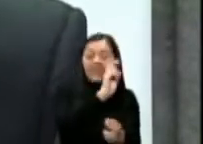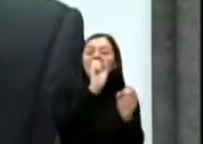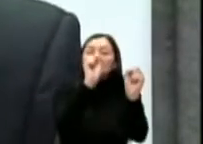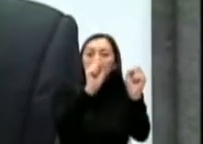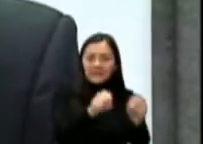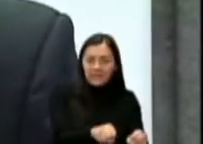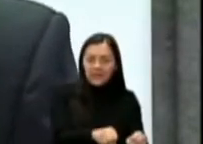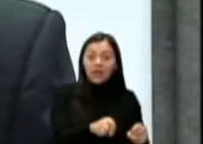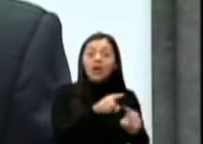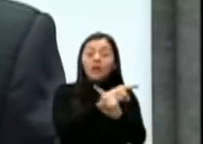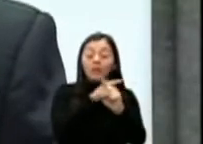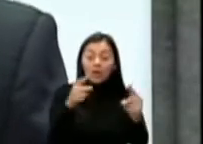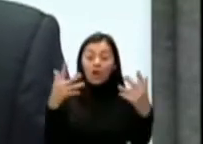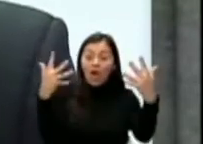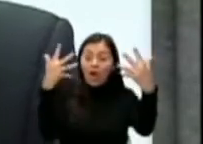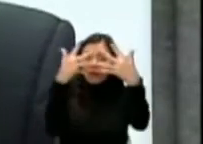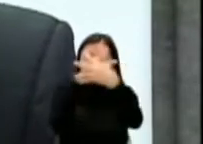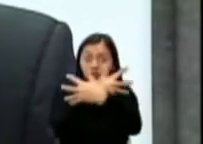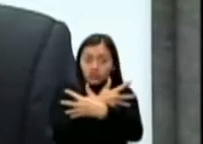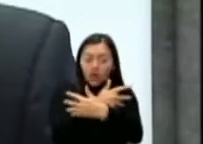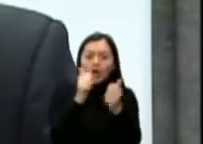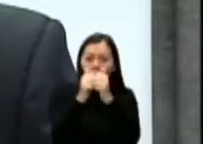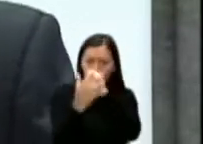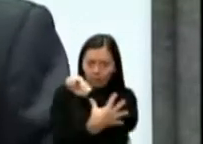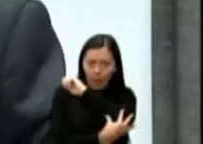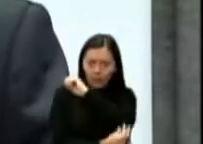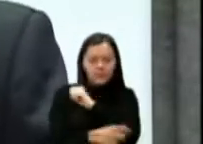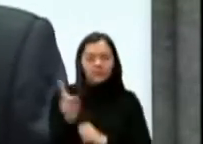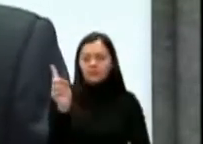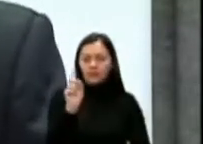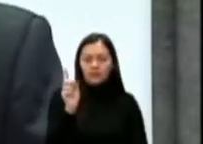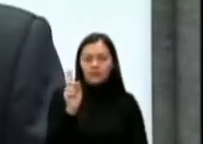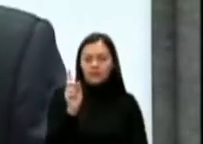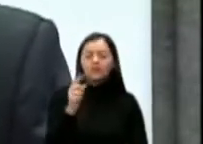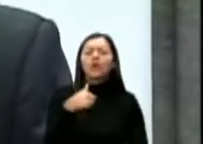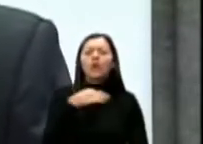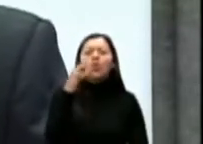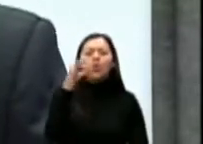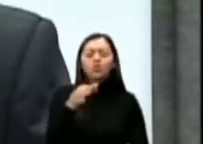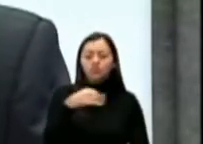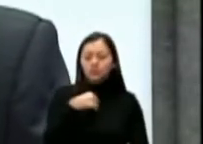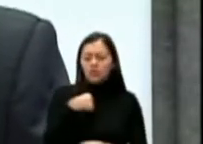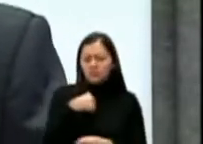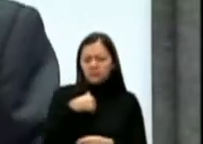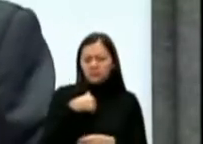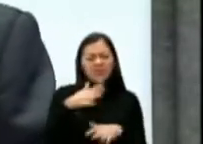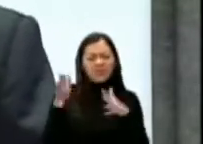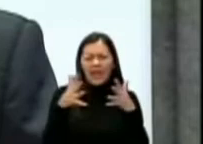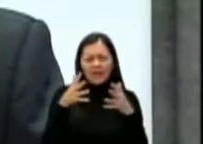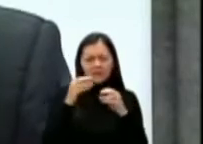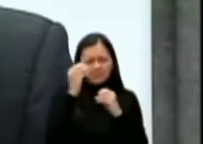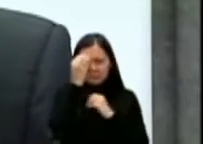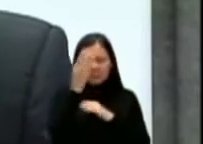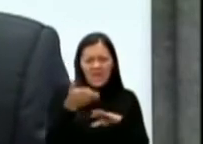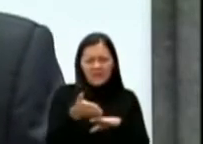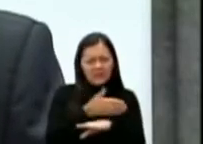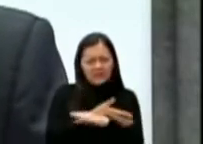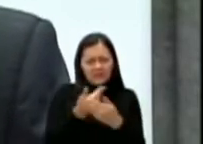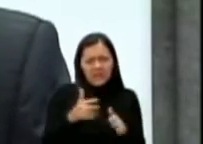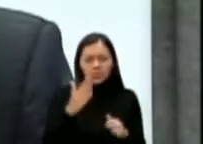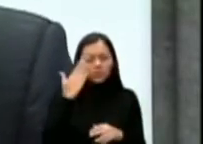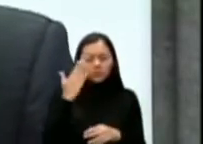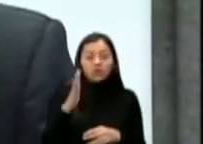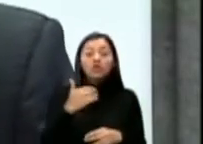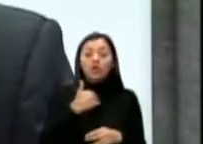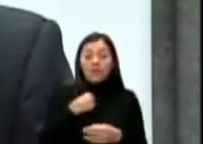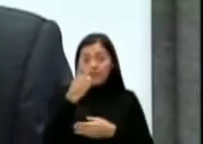no sé si en una entrevista anterior encontrado esto estaba yo con mis hijos recorriendo la mayoría precisamente estaba en la provincia del